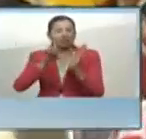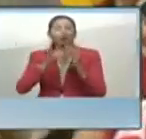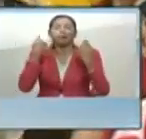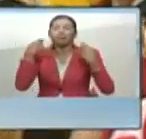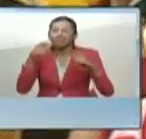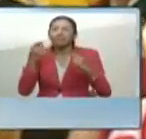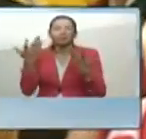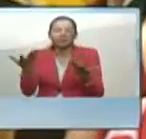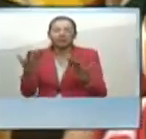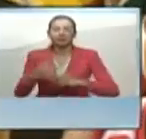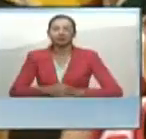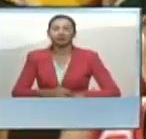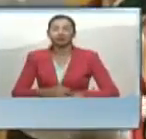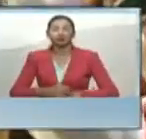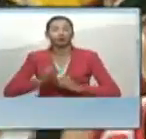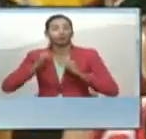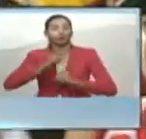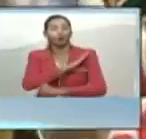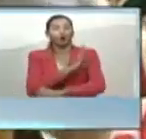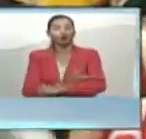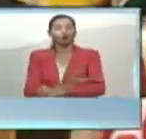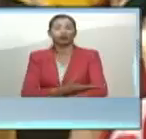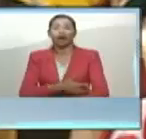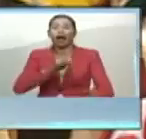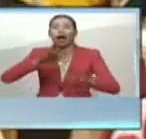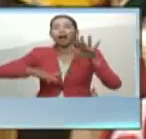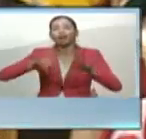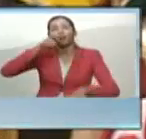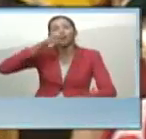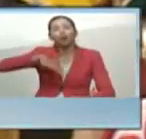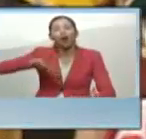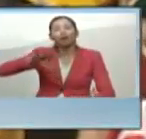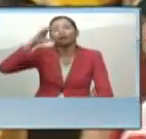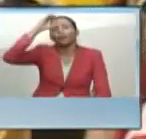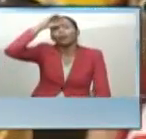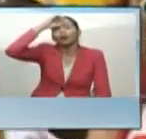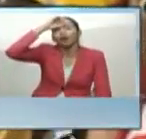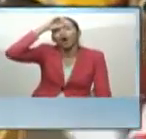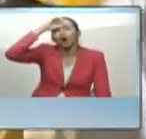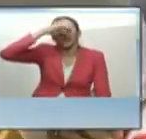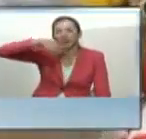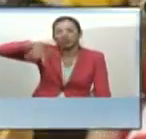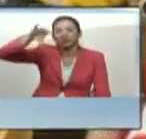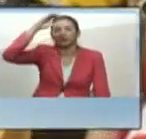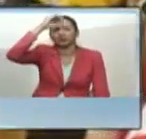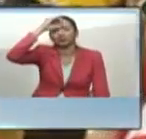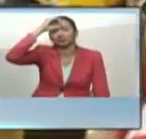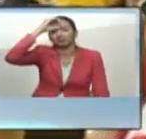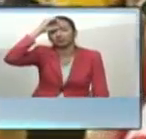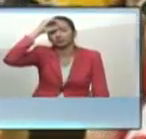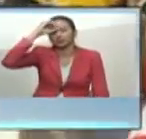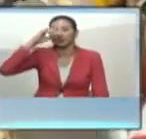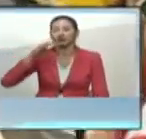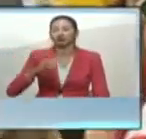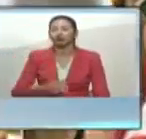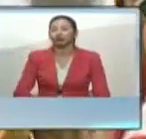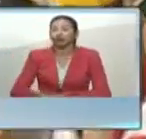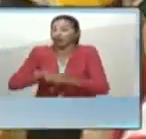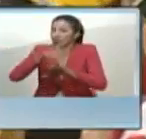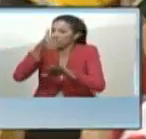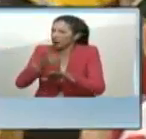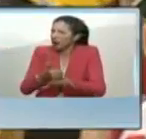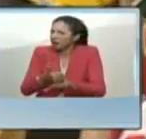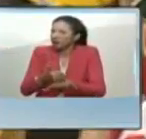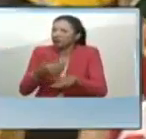Nuestro pueblo a veces todavía sufre de una ignorancia y a veces los primeros culpables de eso